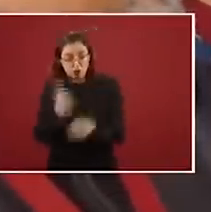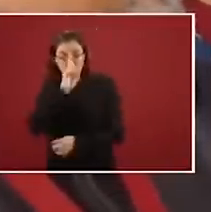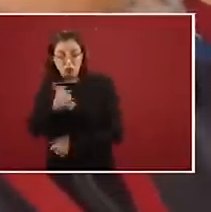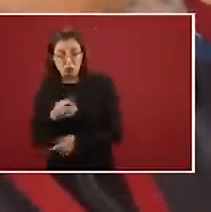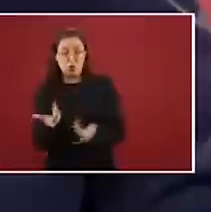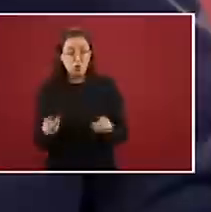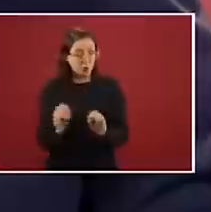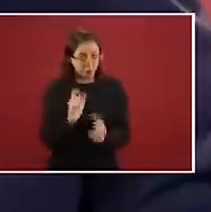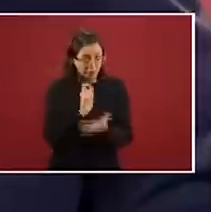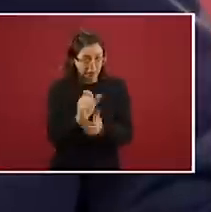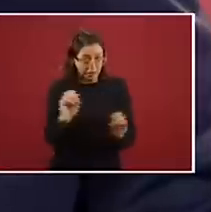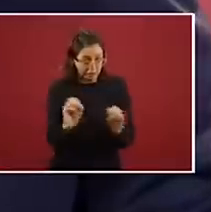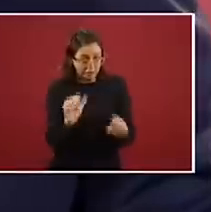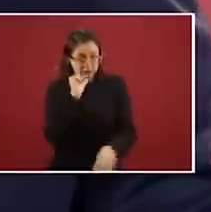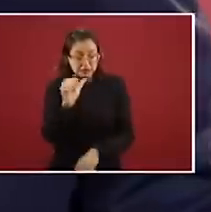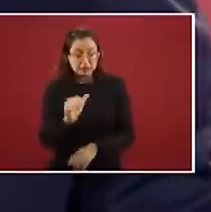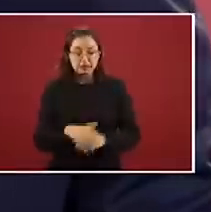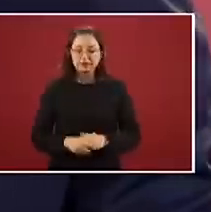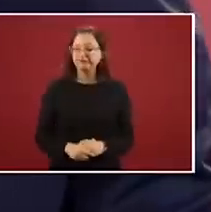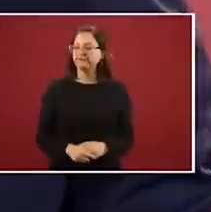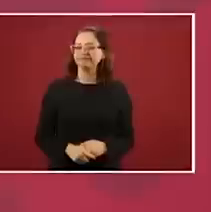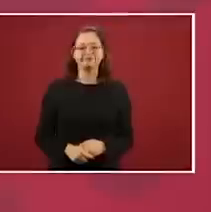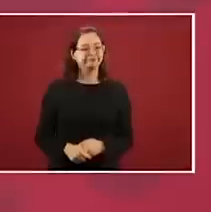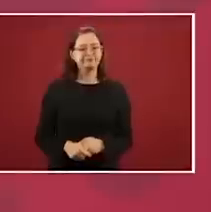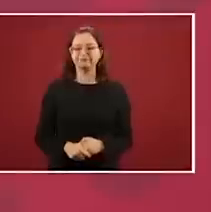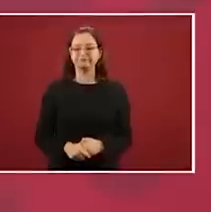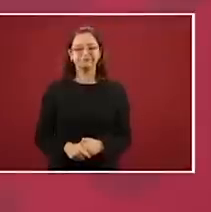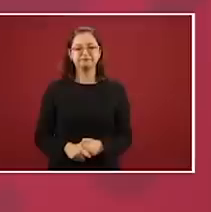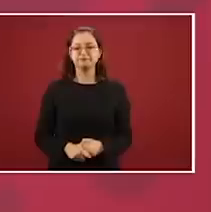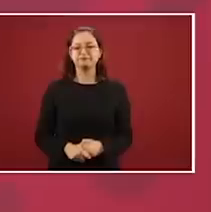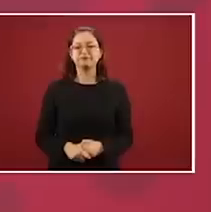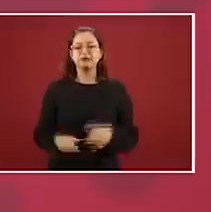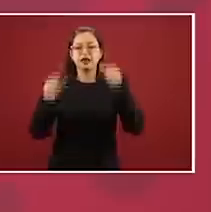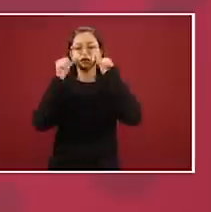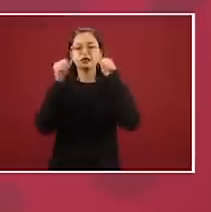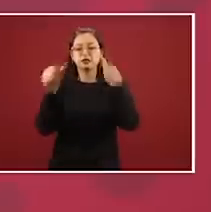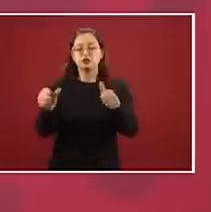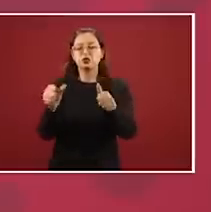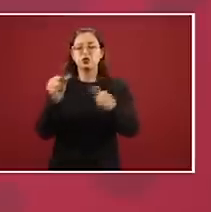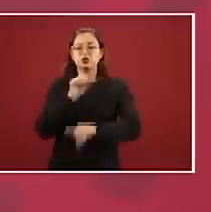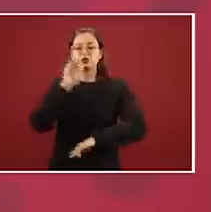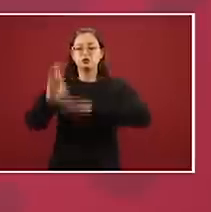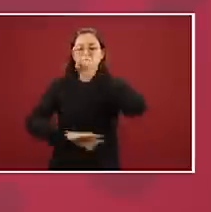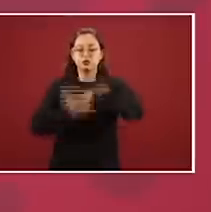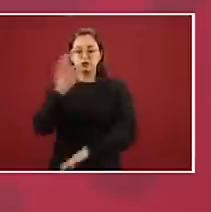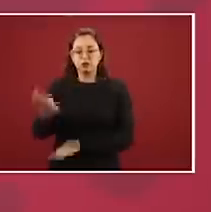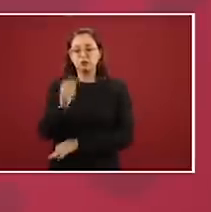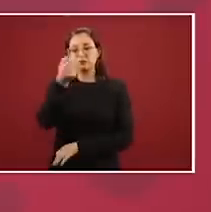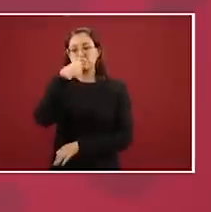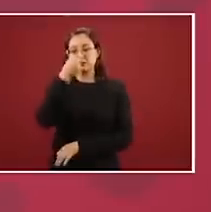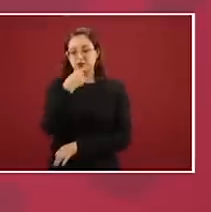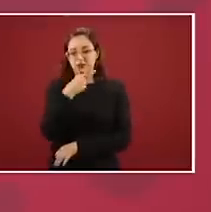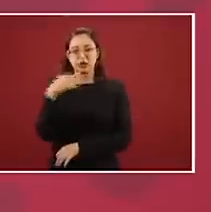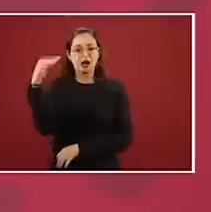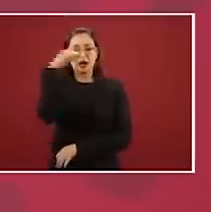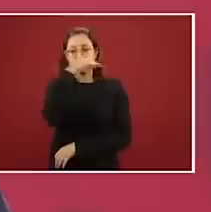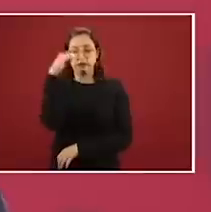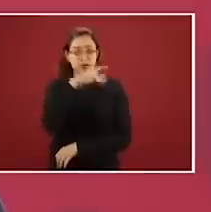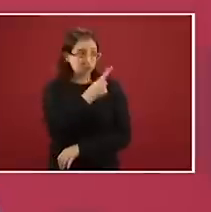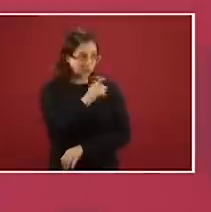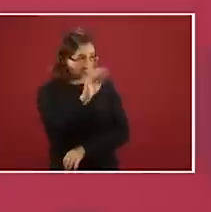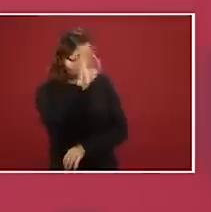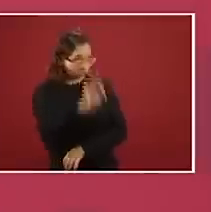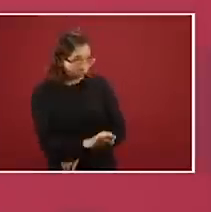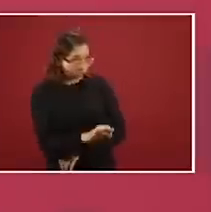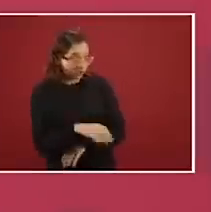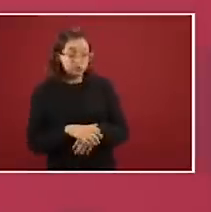ningún cobro? No, es atención médica y medicamentos gratuitos. ¿Al 100%? Sí. Y